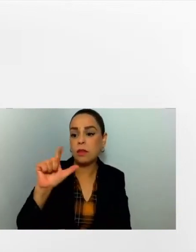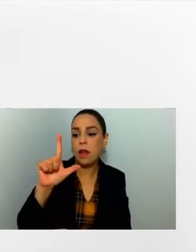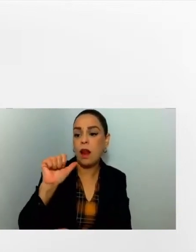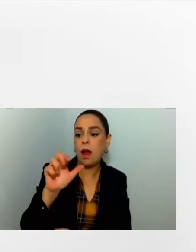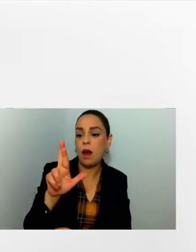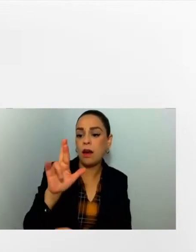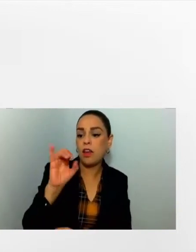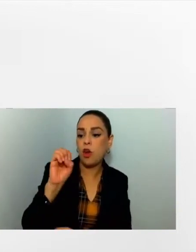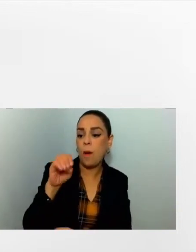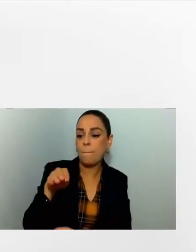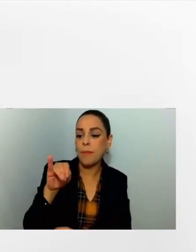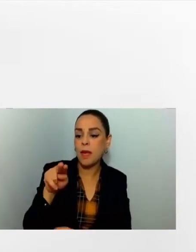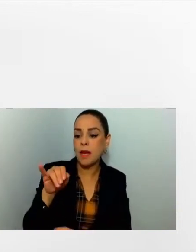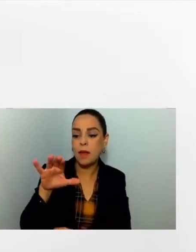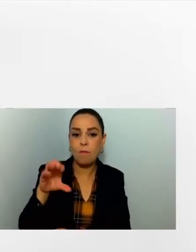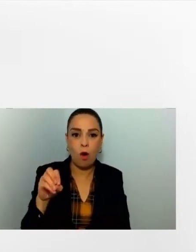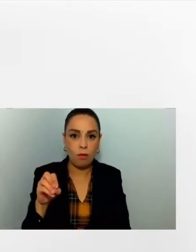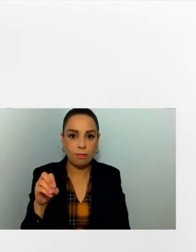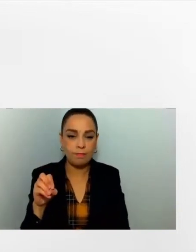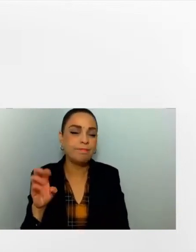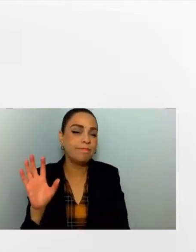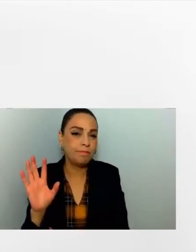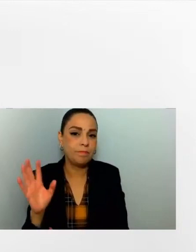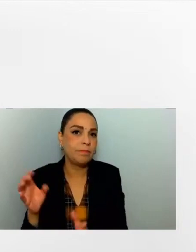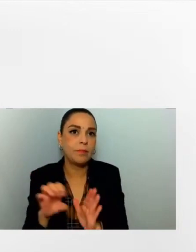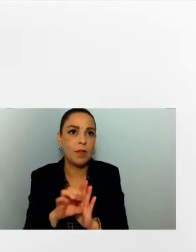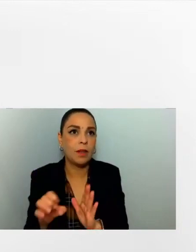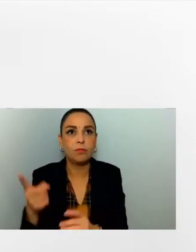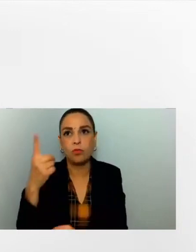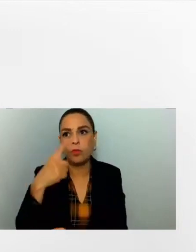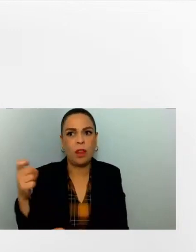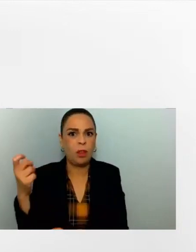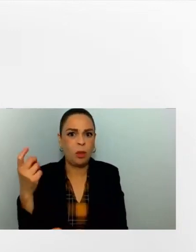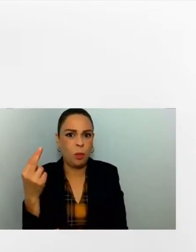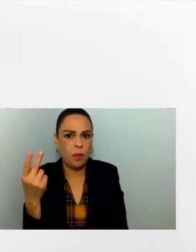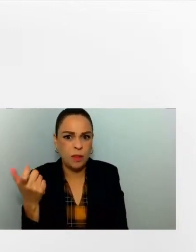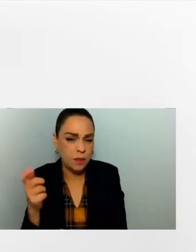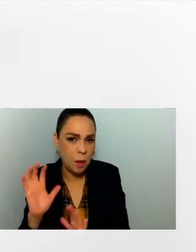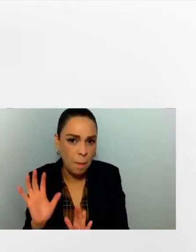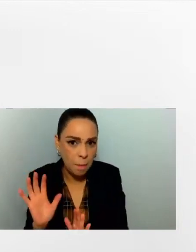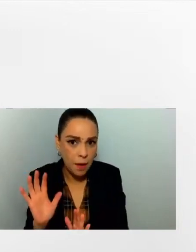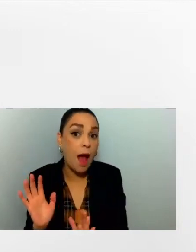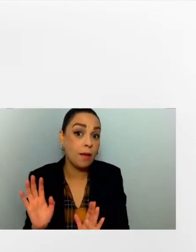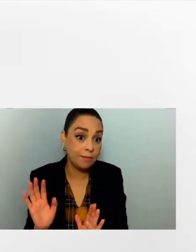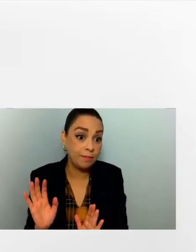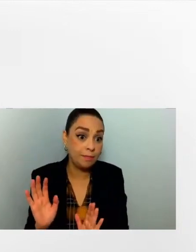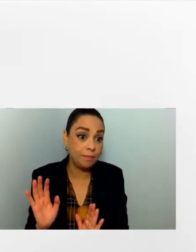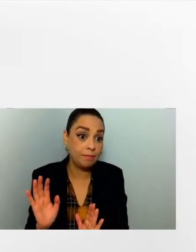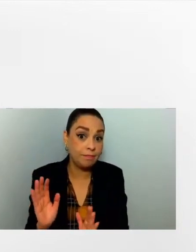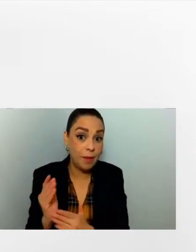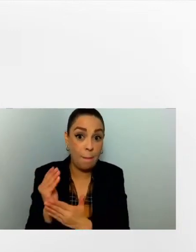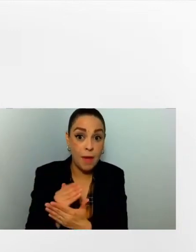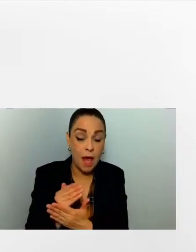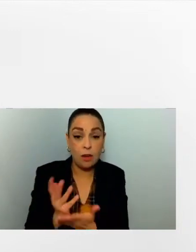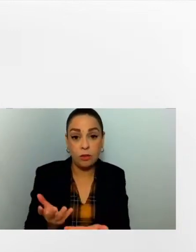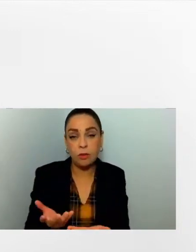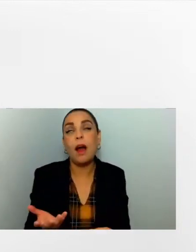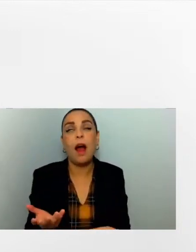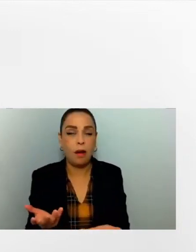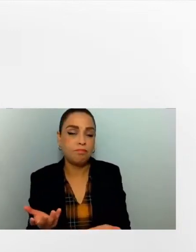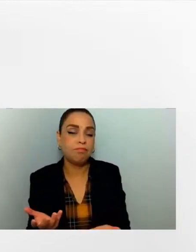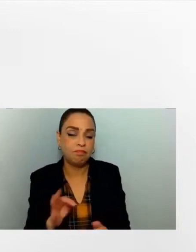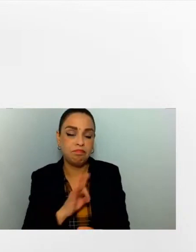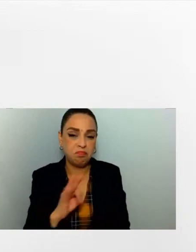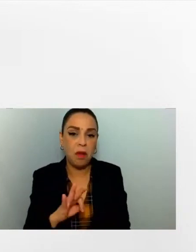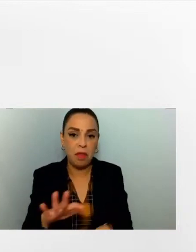Pero bueno, este círculo de la pobreza se podría dar, ¿no? Pero también viene la discusión, como en el asunto que mencionabas de la Suprema Corte